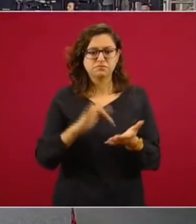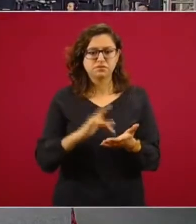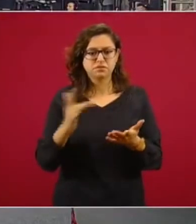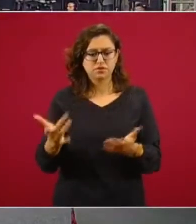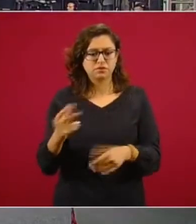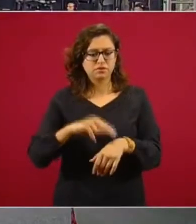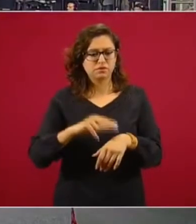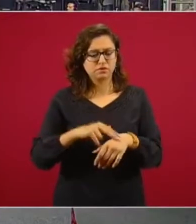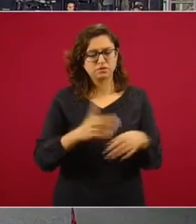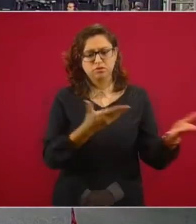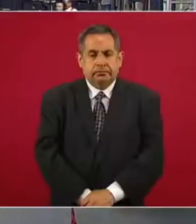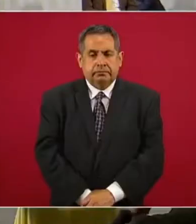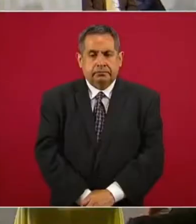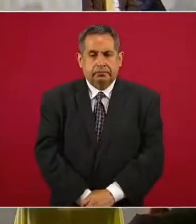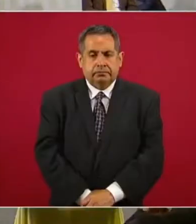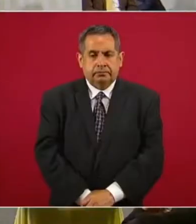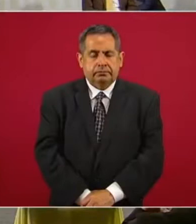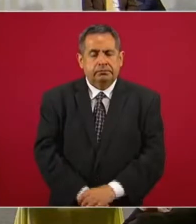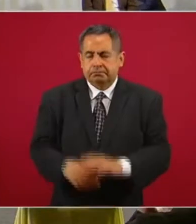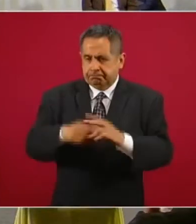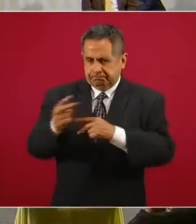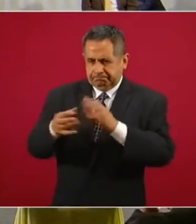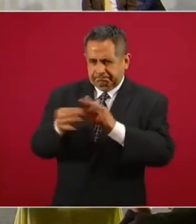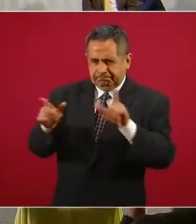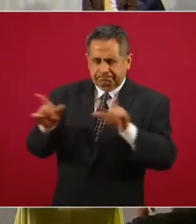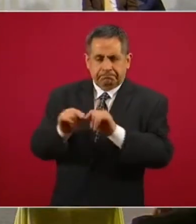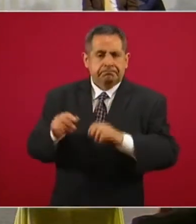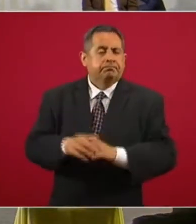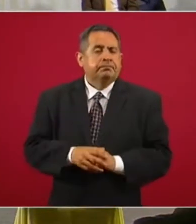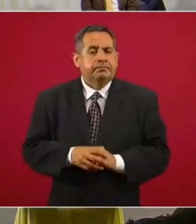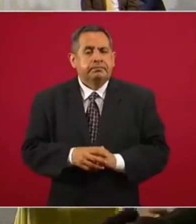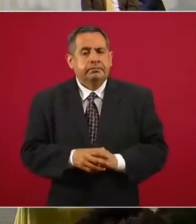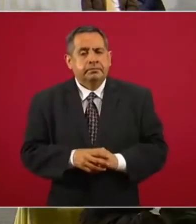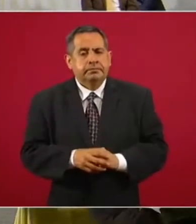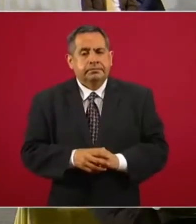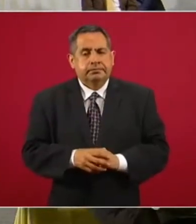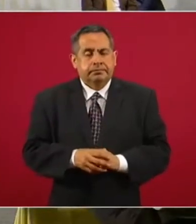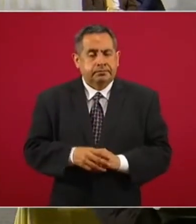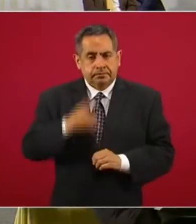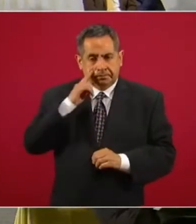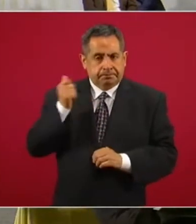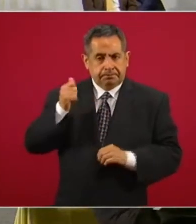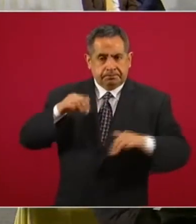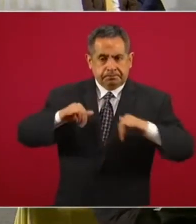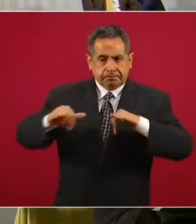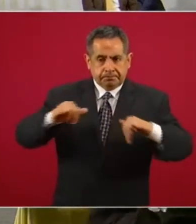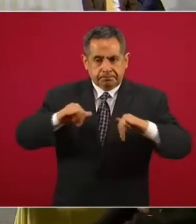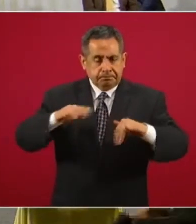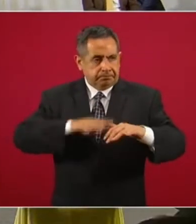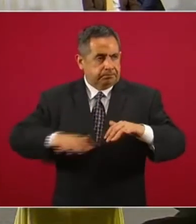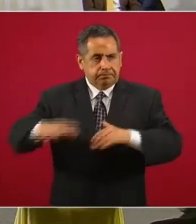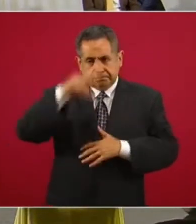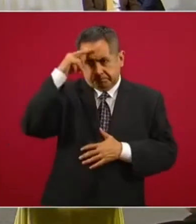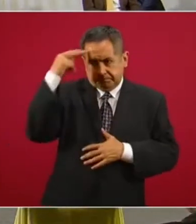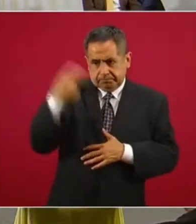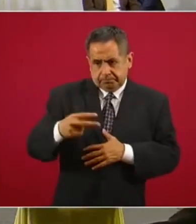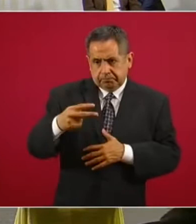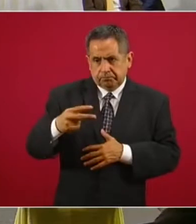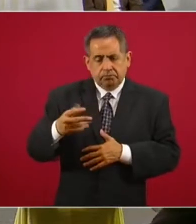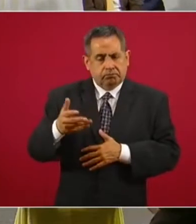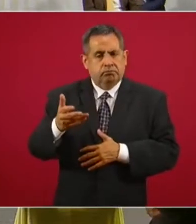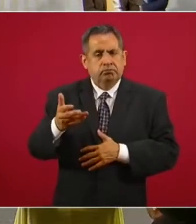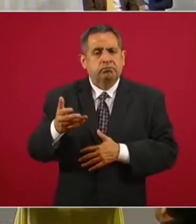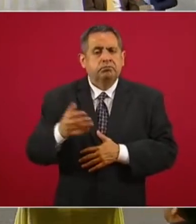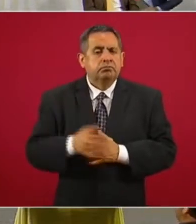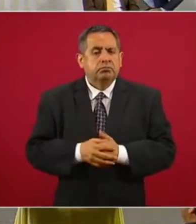Hugo López-Gatell. Trataré de ser breve. Tenemos un mapa de la República, el mapa nacional,